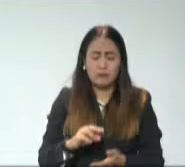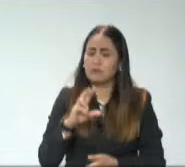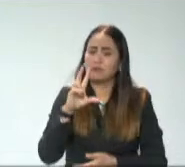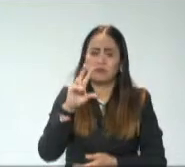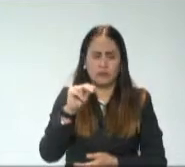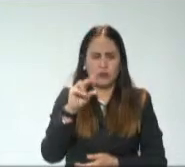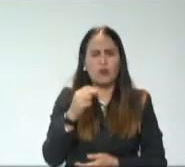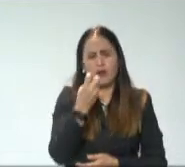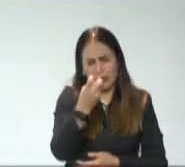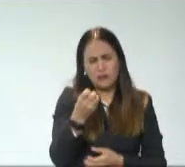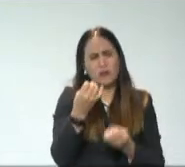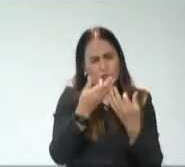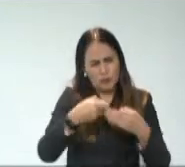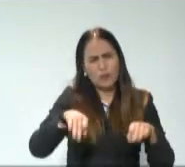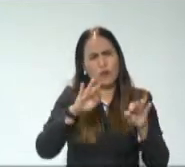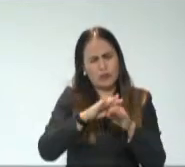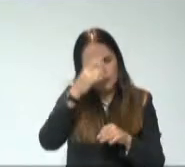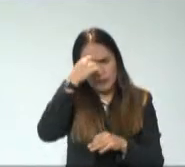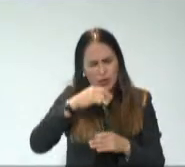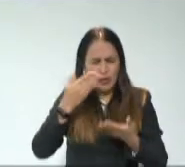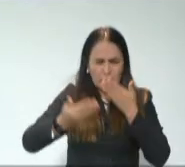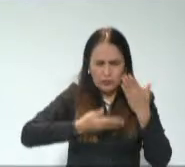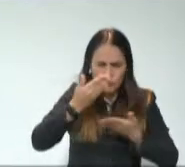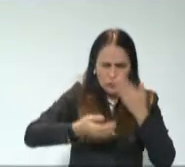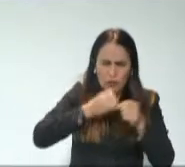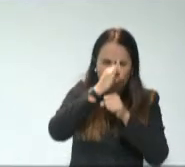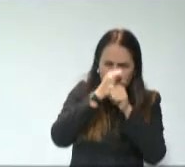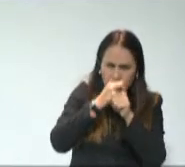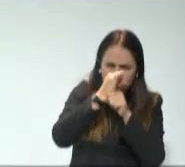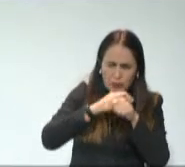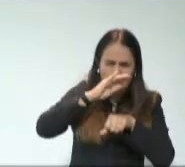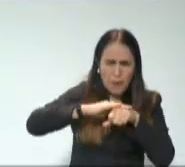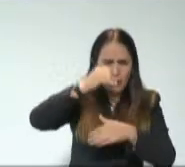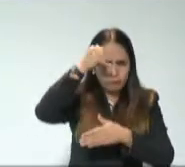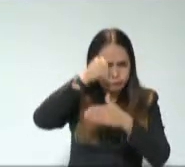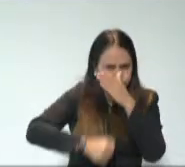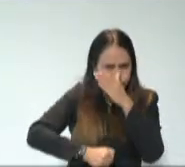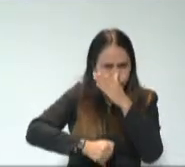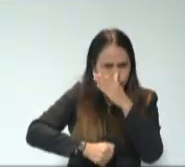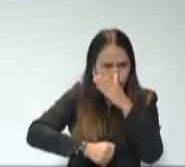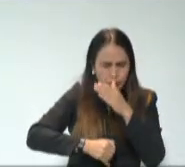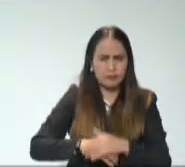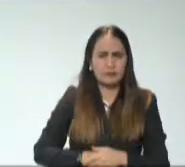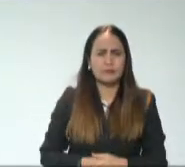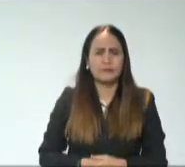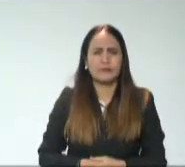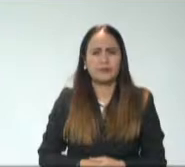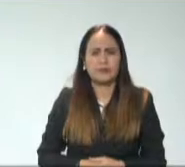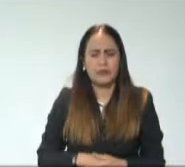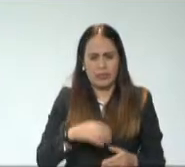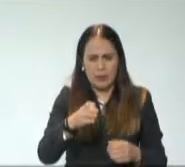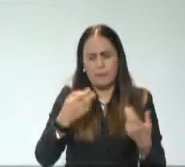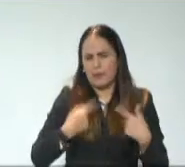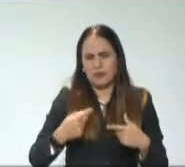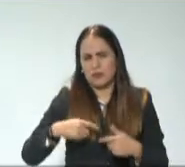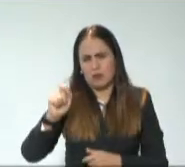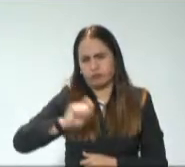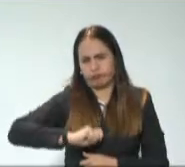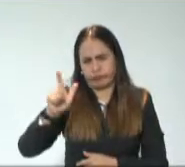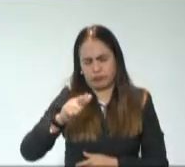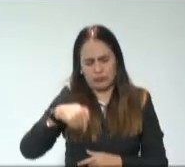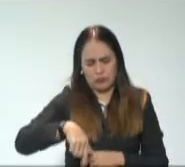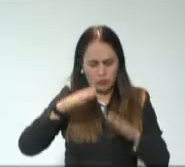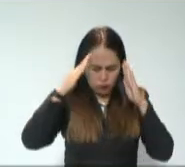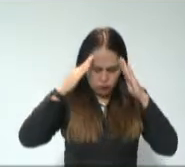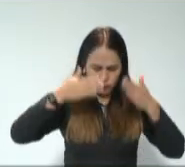y para un nivel de de de entendimiento a nivel de de especialistas esto